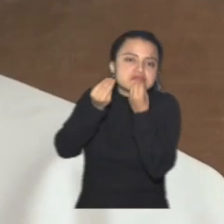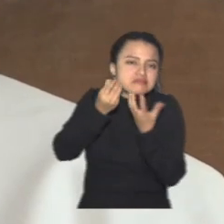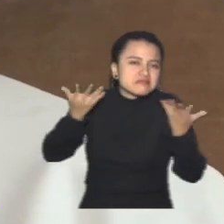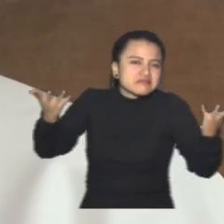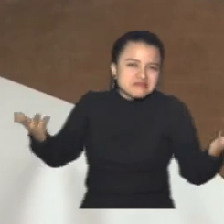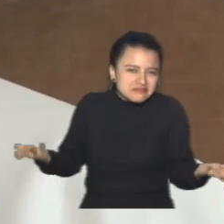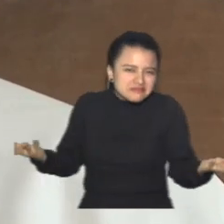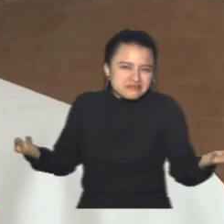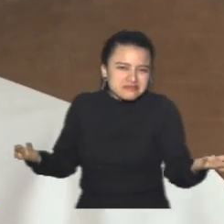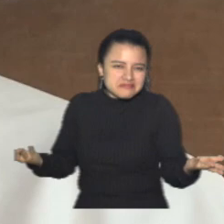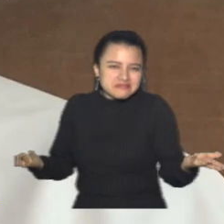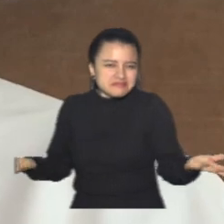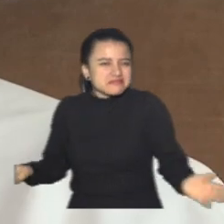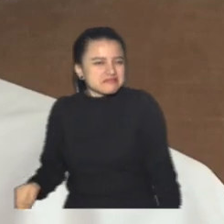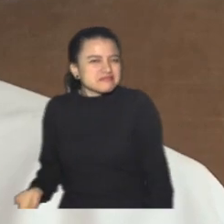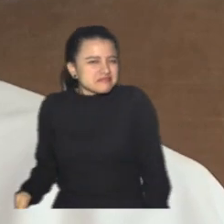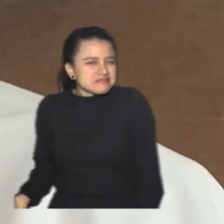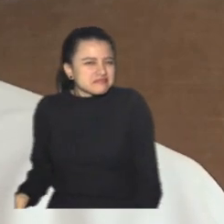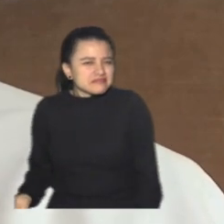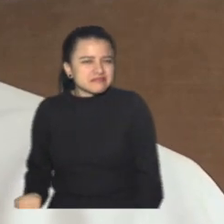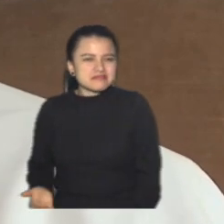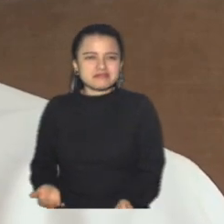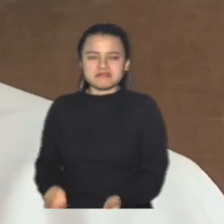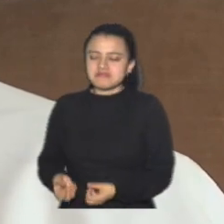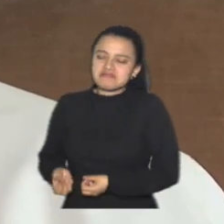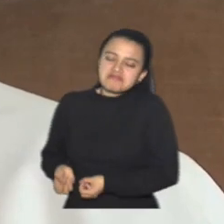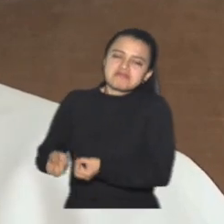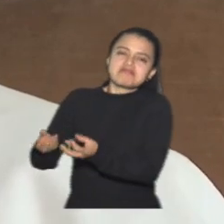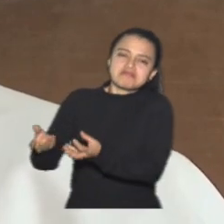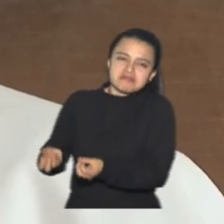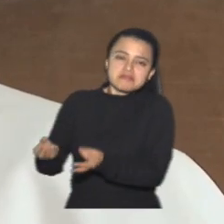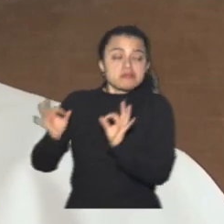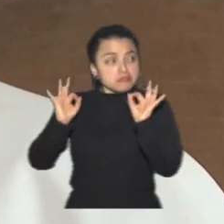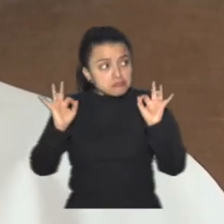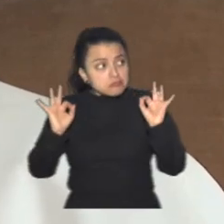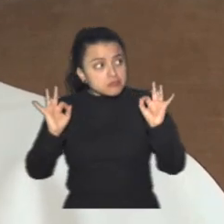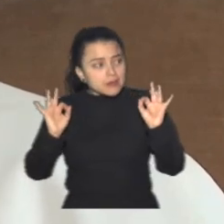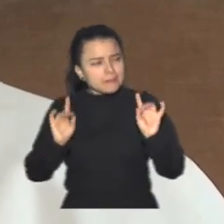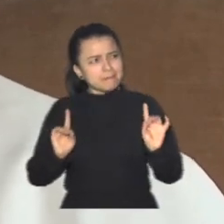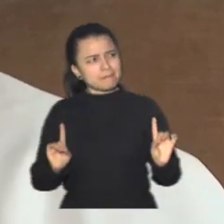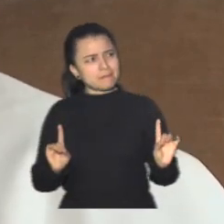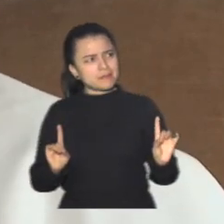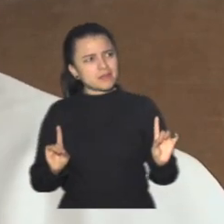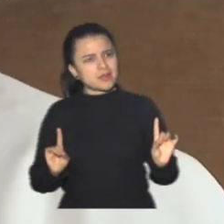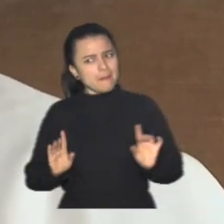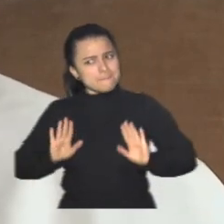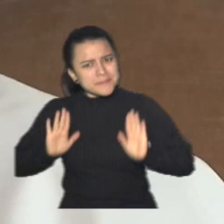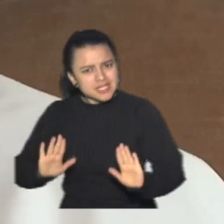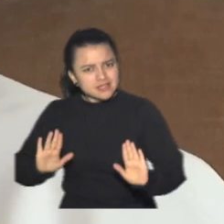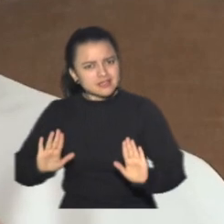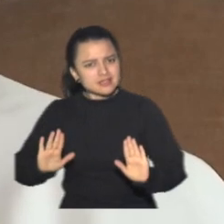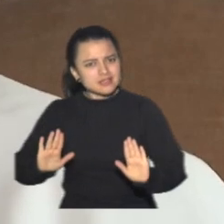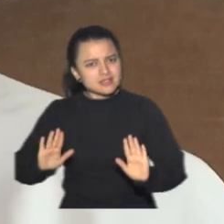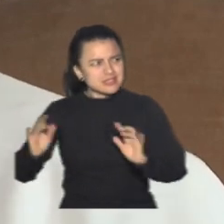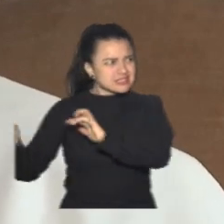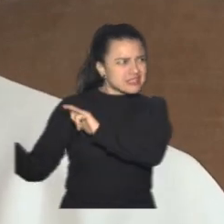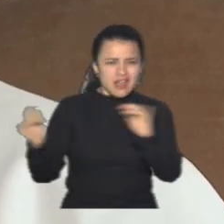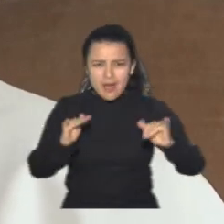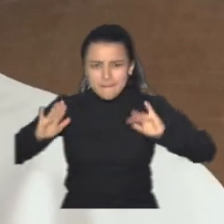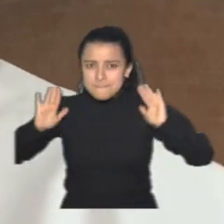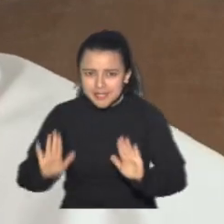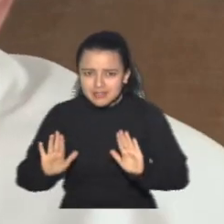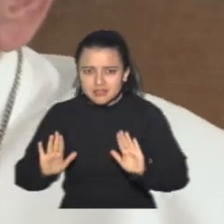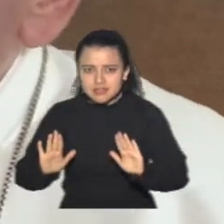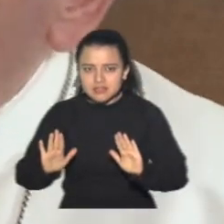tropas argentinas allí para evitar que lo hacen bien pero para apagarla para resolver una situación de